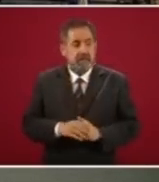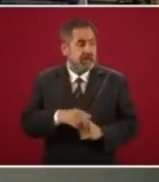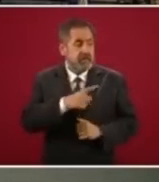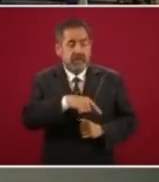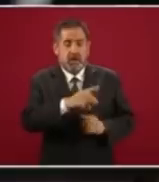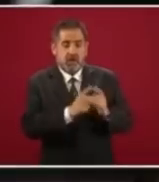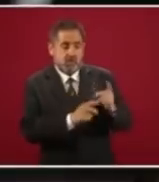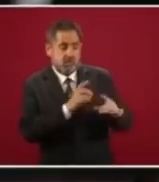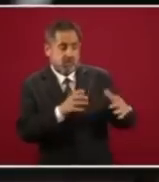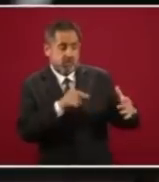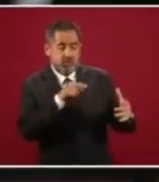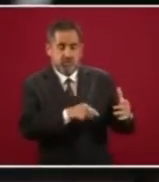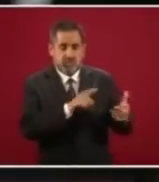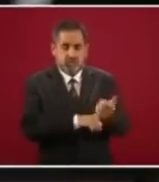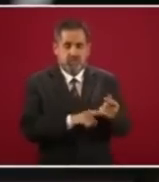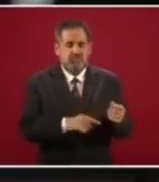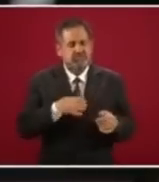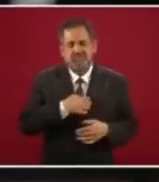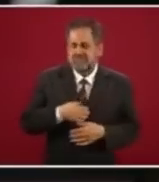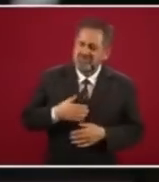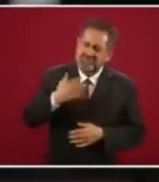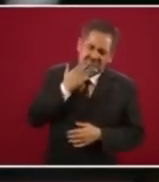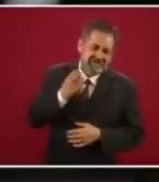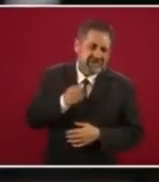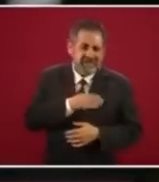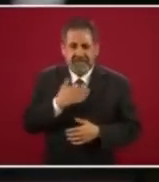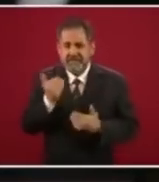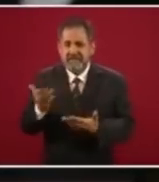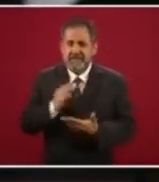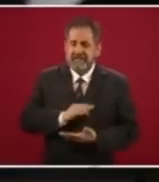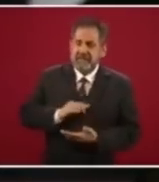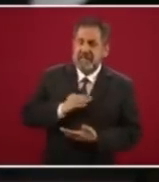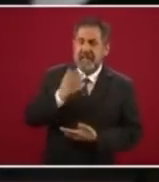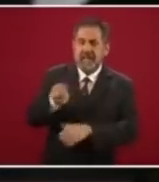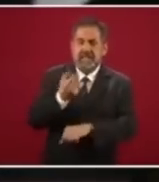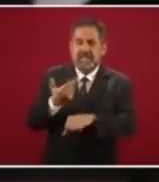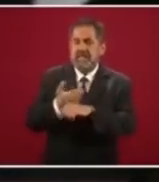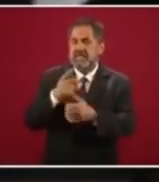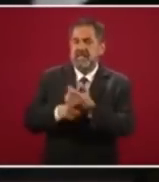deportivo celebran que se haya hecho esto, felicitan al secretario